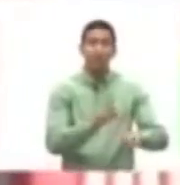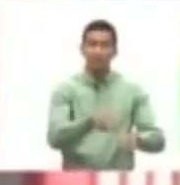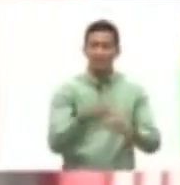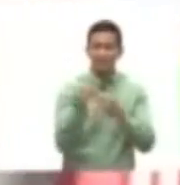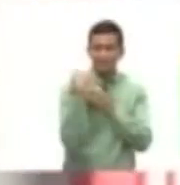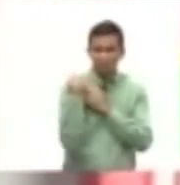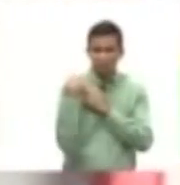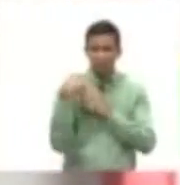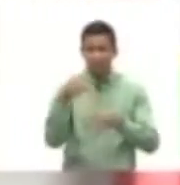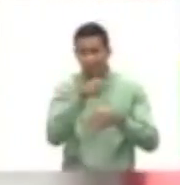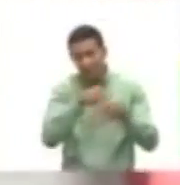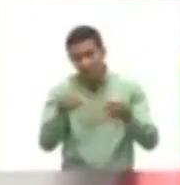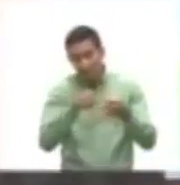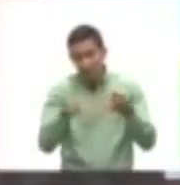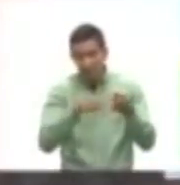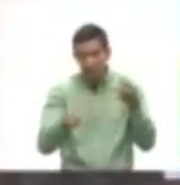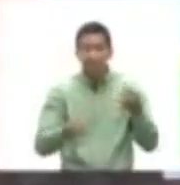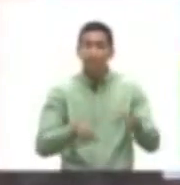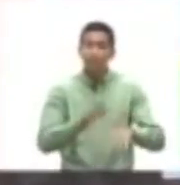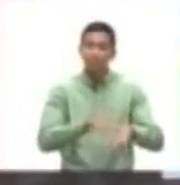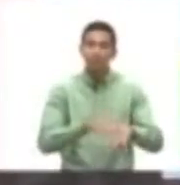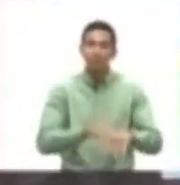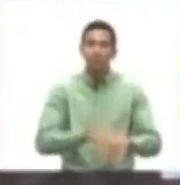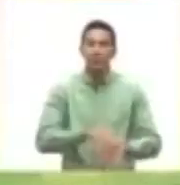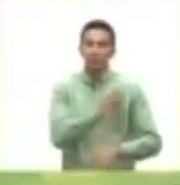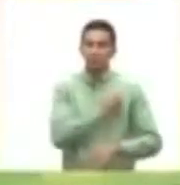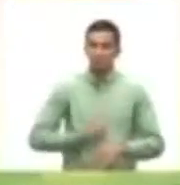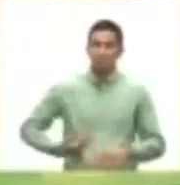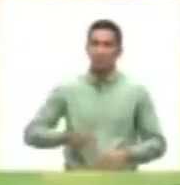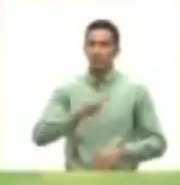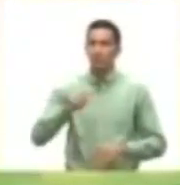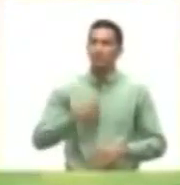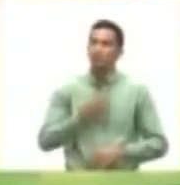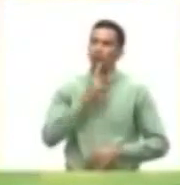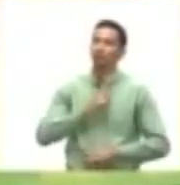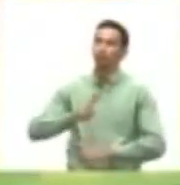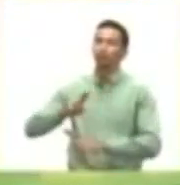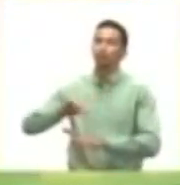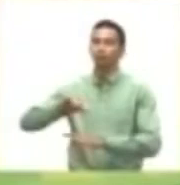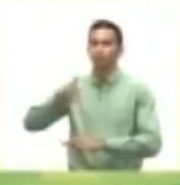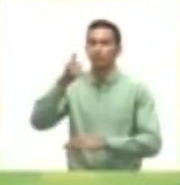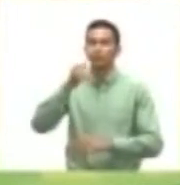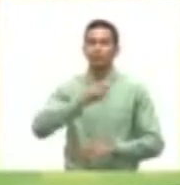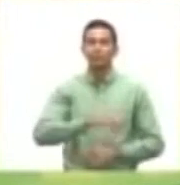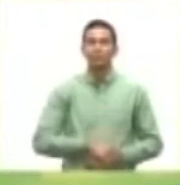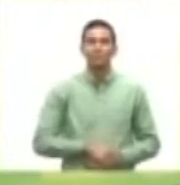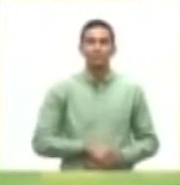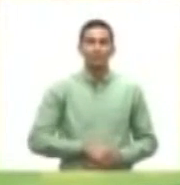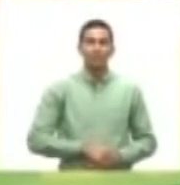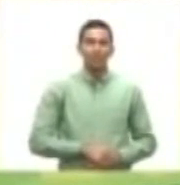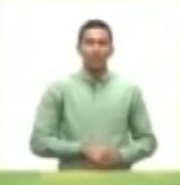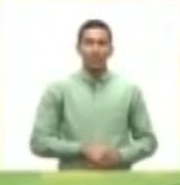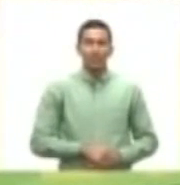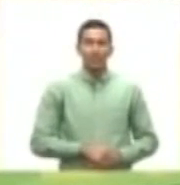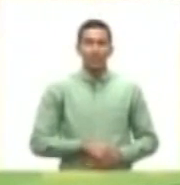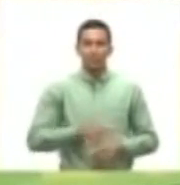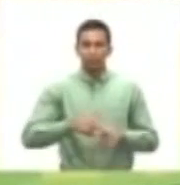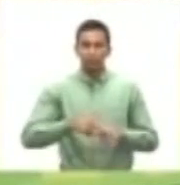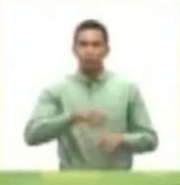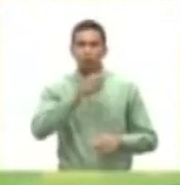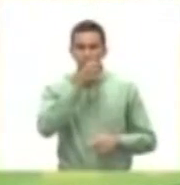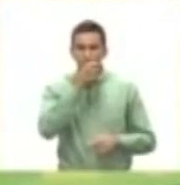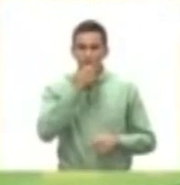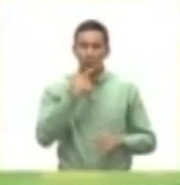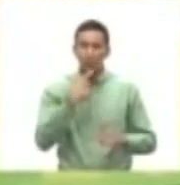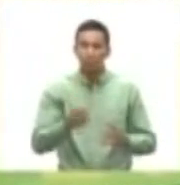La respuesta del vicepresidente fue positiva. Con esta información entonces hacemos una primera pausa aquí en las noticias y en breve retornamos con mucho